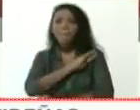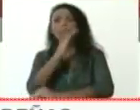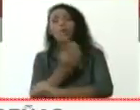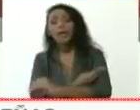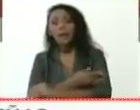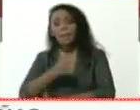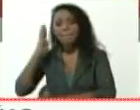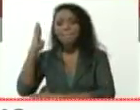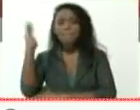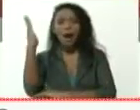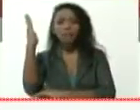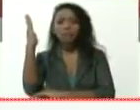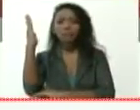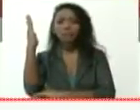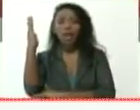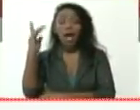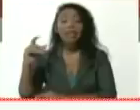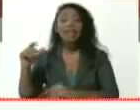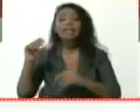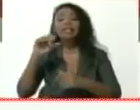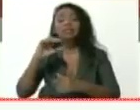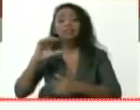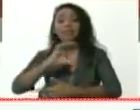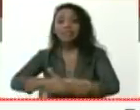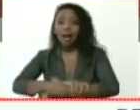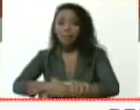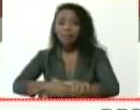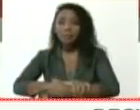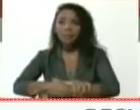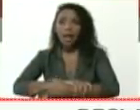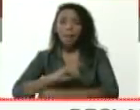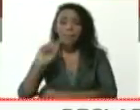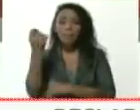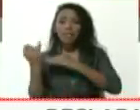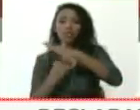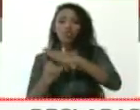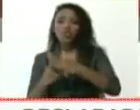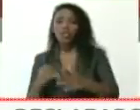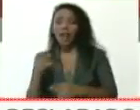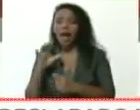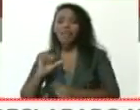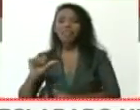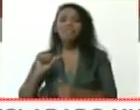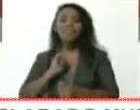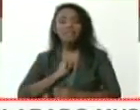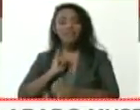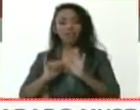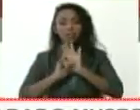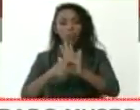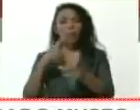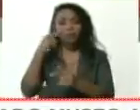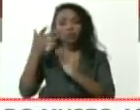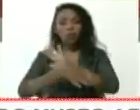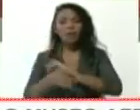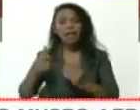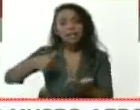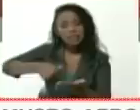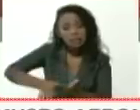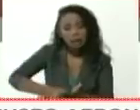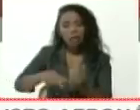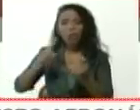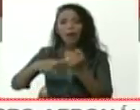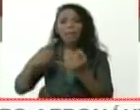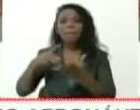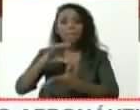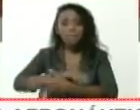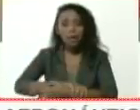los compañeros del SAIME, que es la institución que da la identificación, los pasaportes, las cédulas de identidad. ¿Y